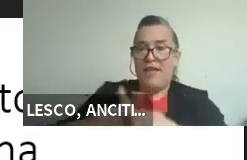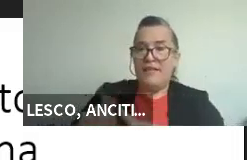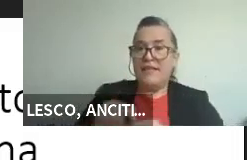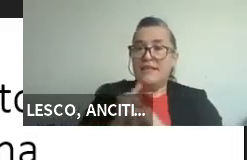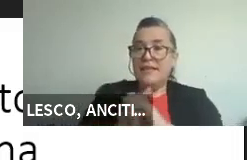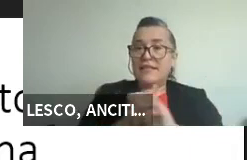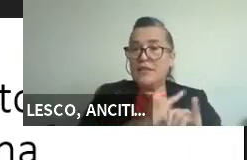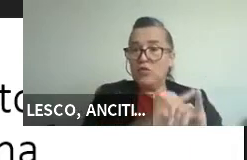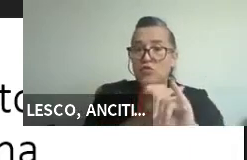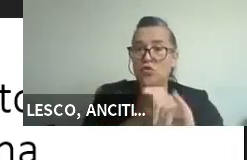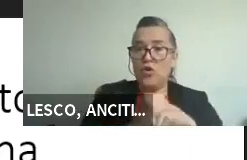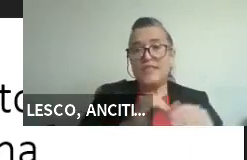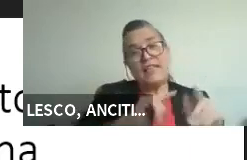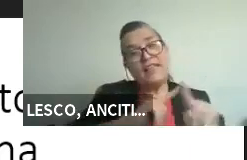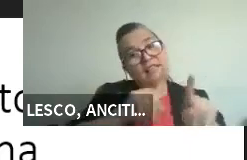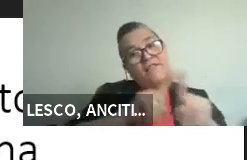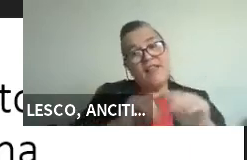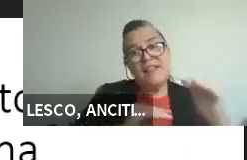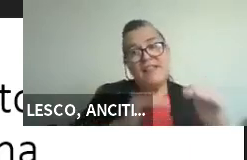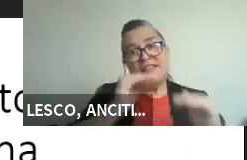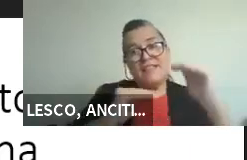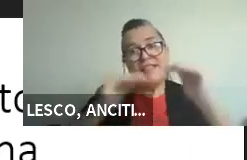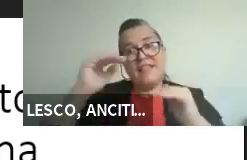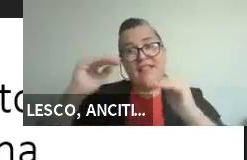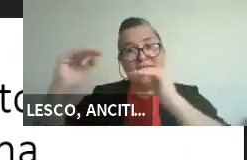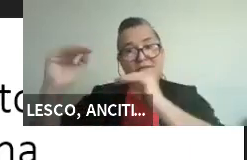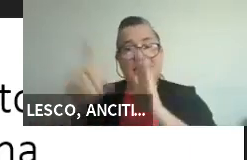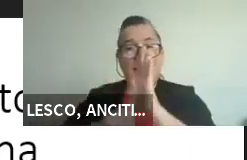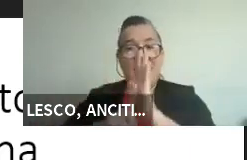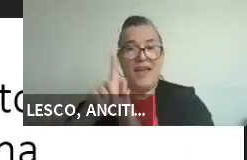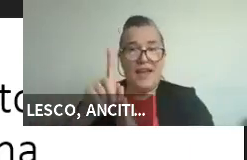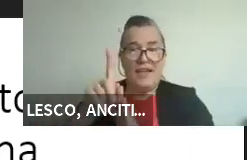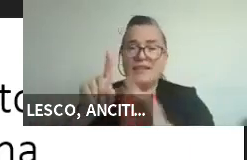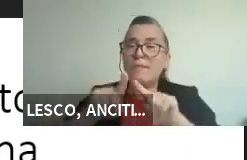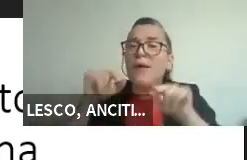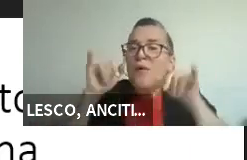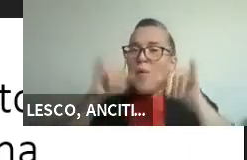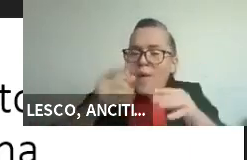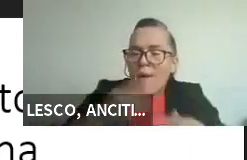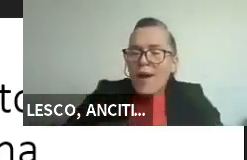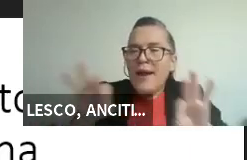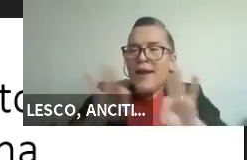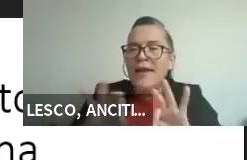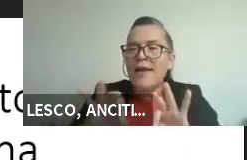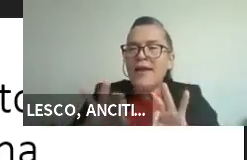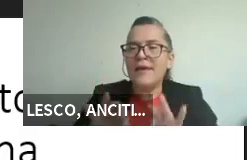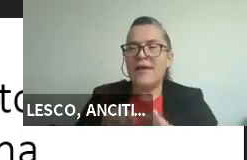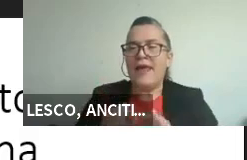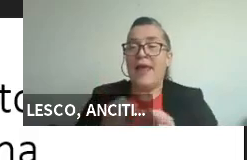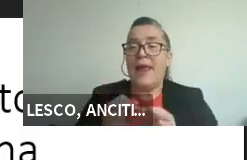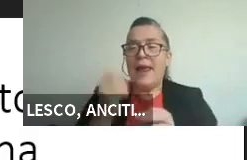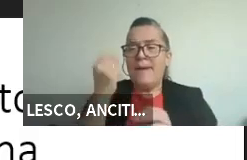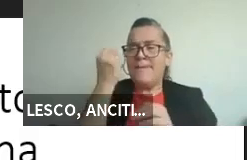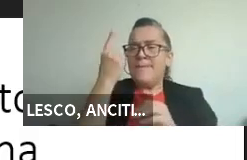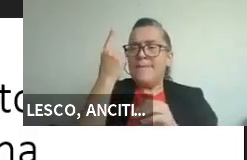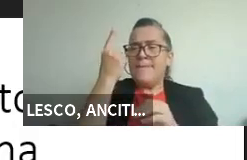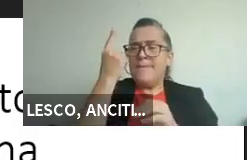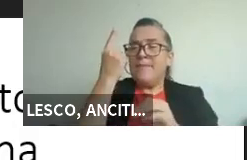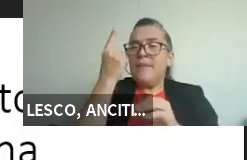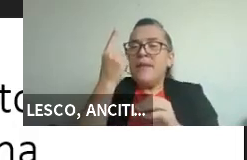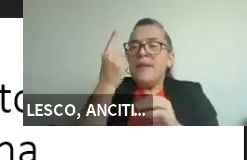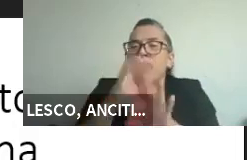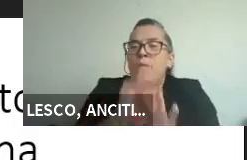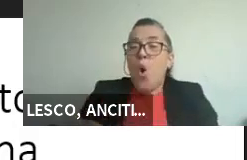de desarrollo de este proceso lo que es importante aquí es comprender la relevancia de promover la investigación